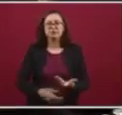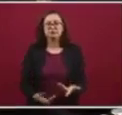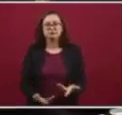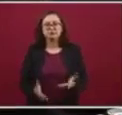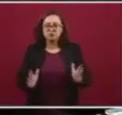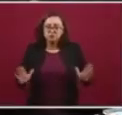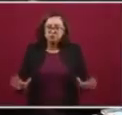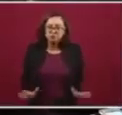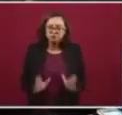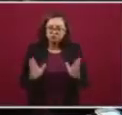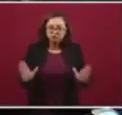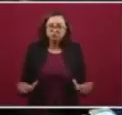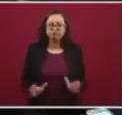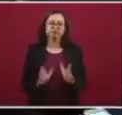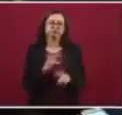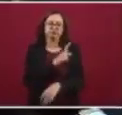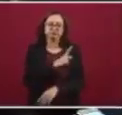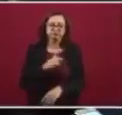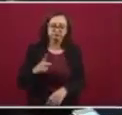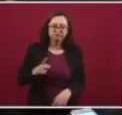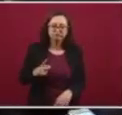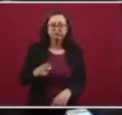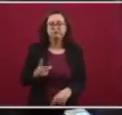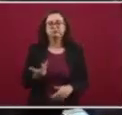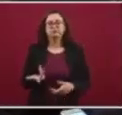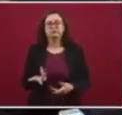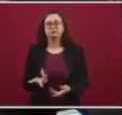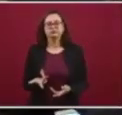que exaltarlos y ponerlos por delante.